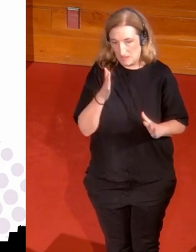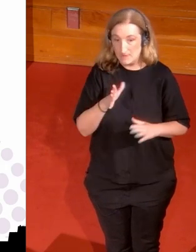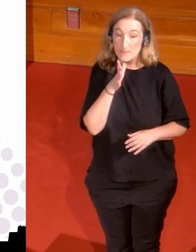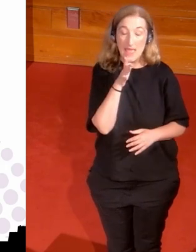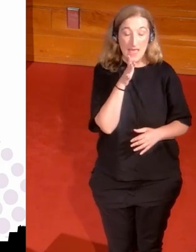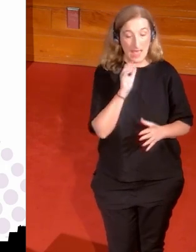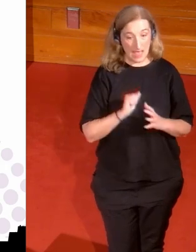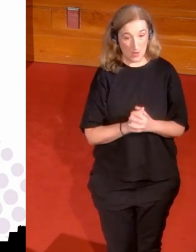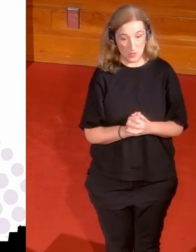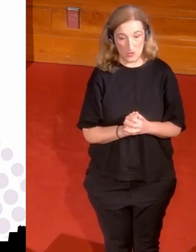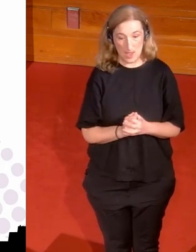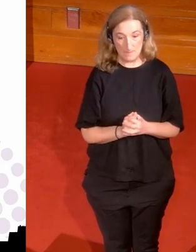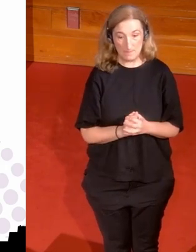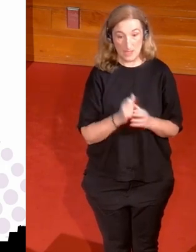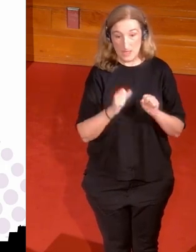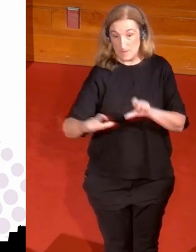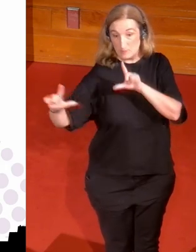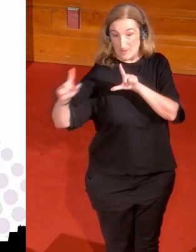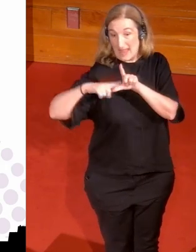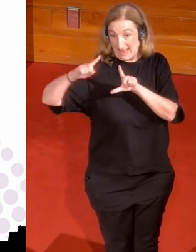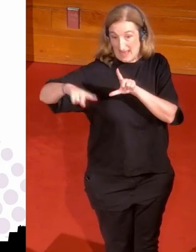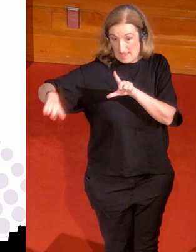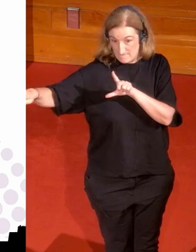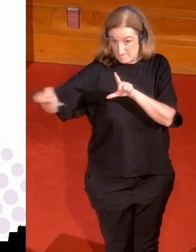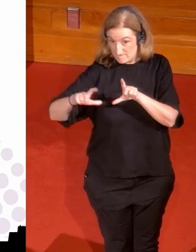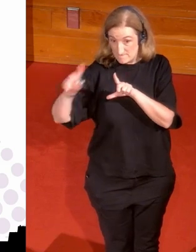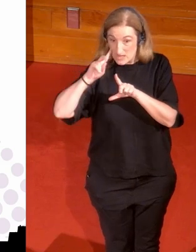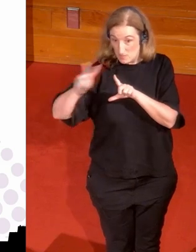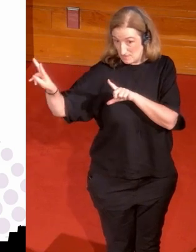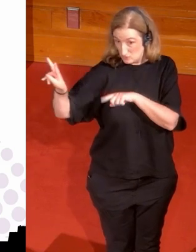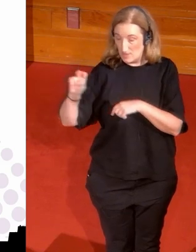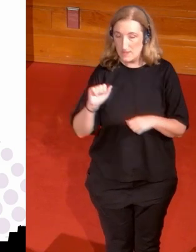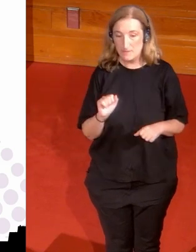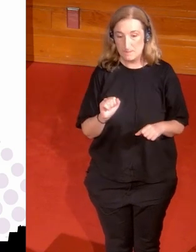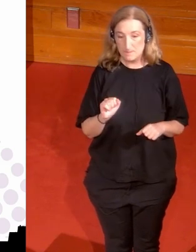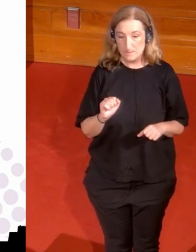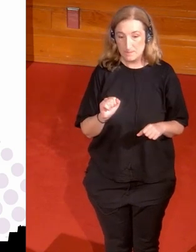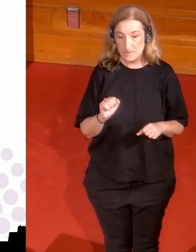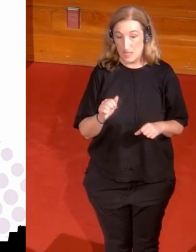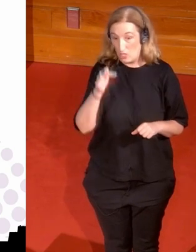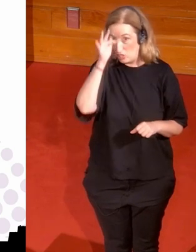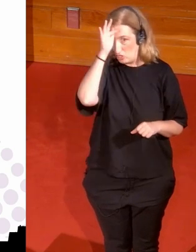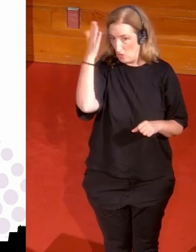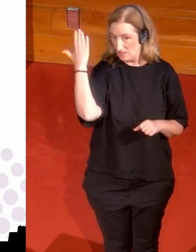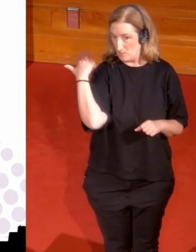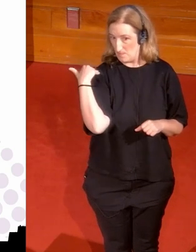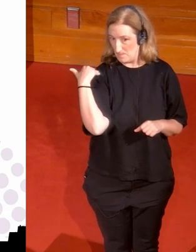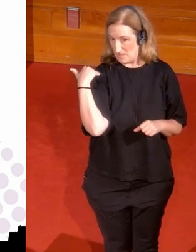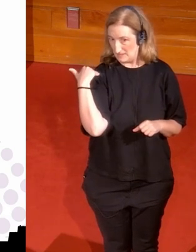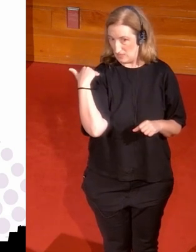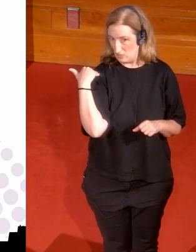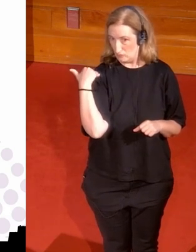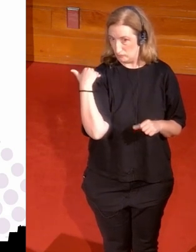a ver ahora en un gráfico un gráfico del del domingo pasado de este